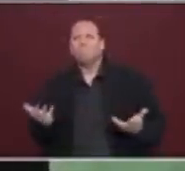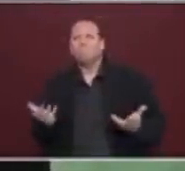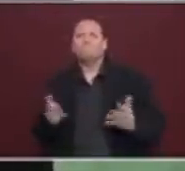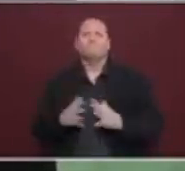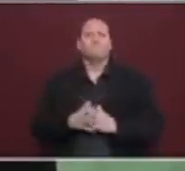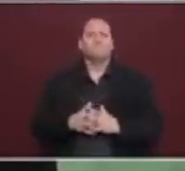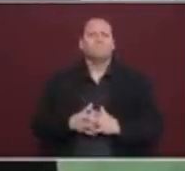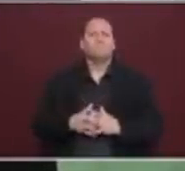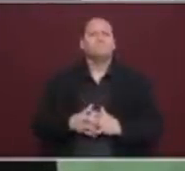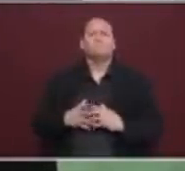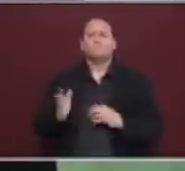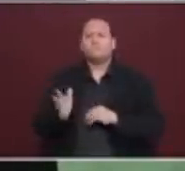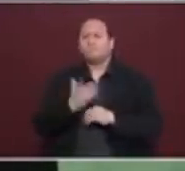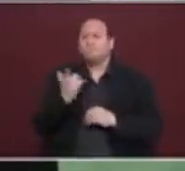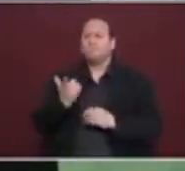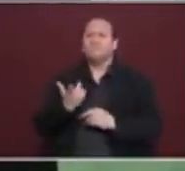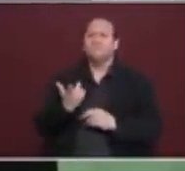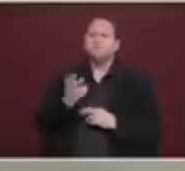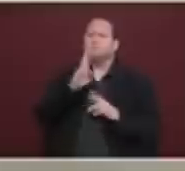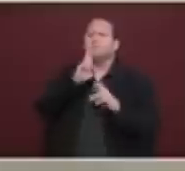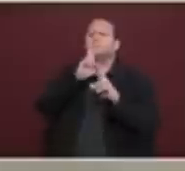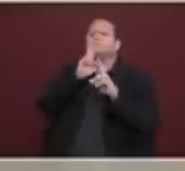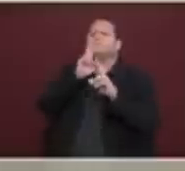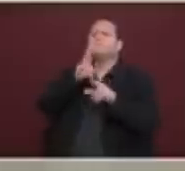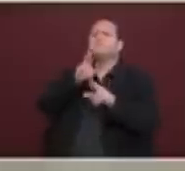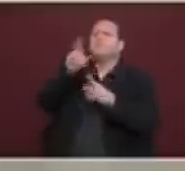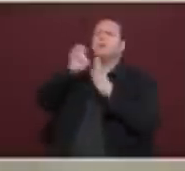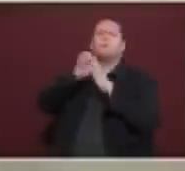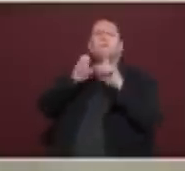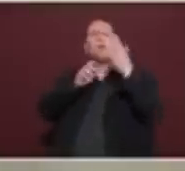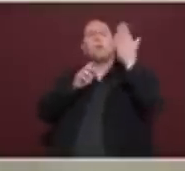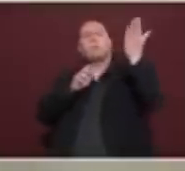pues la respuesta del vaticano